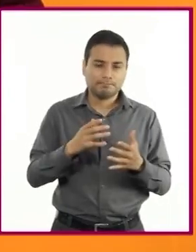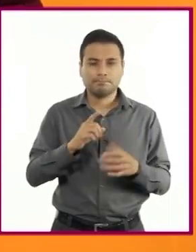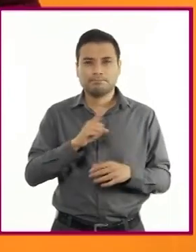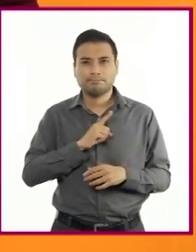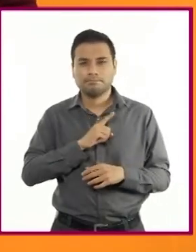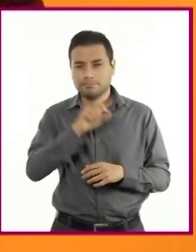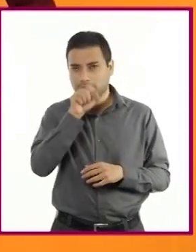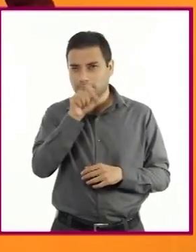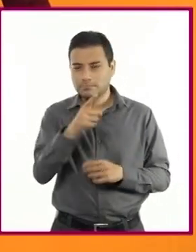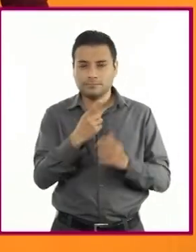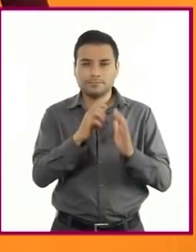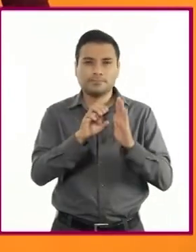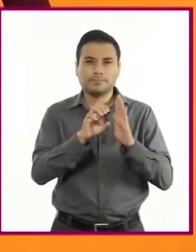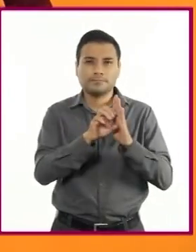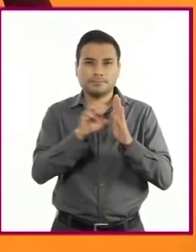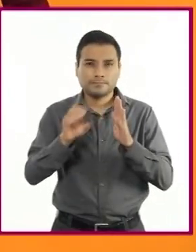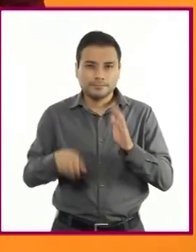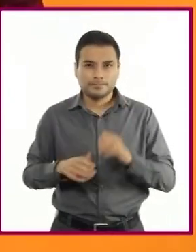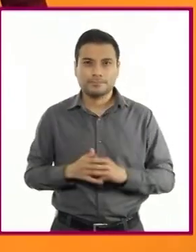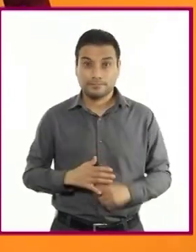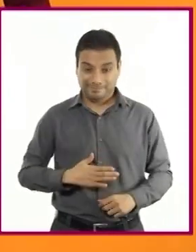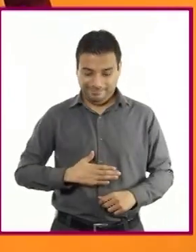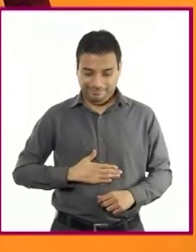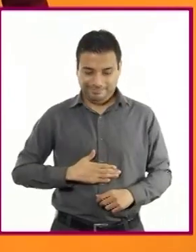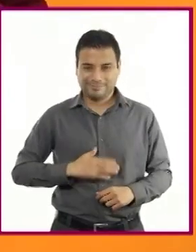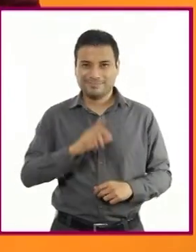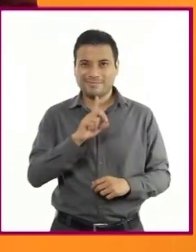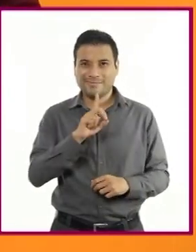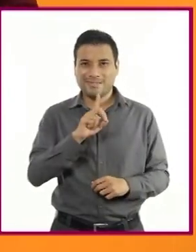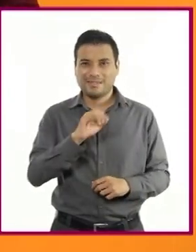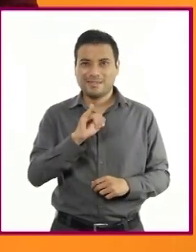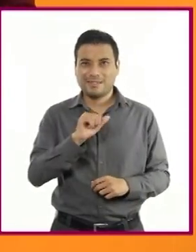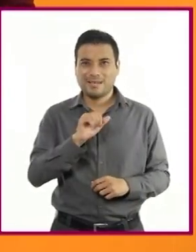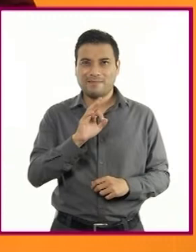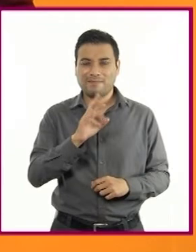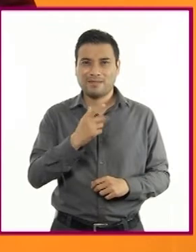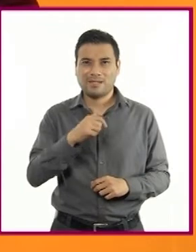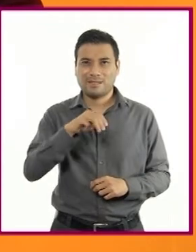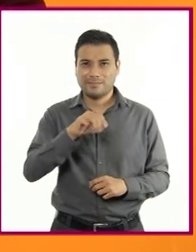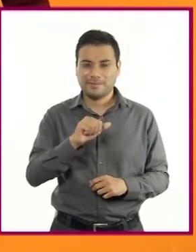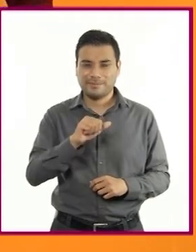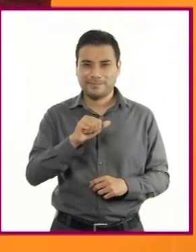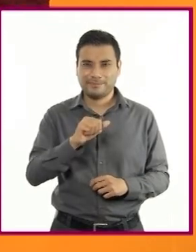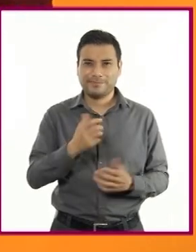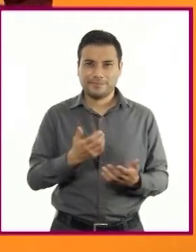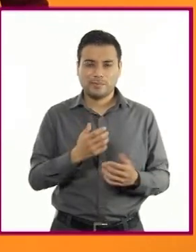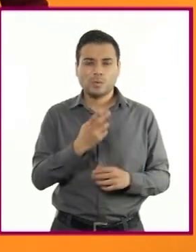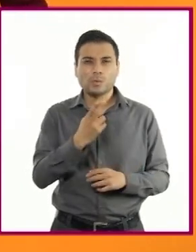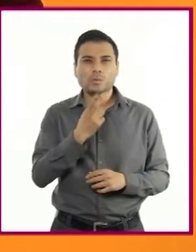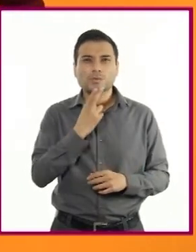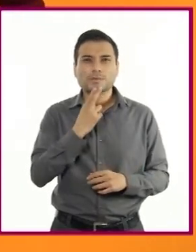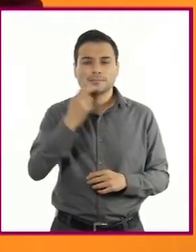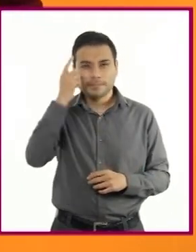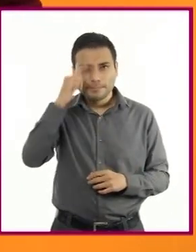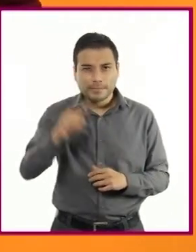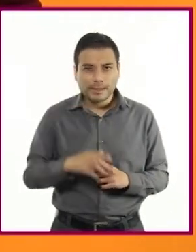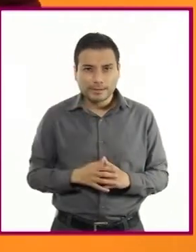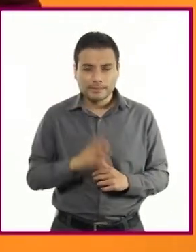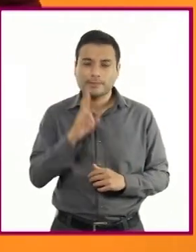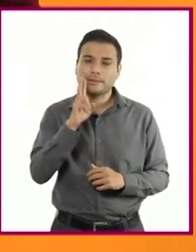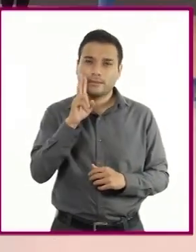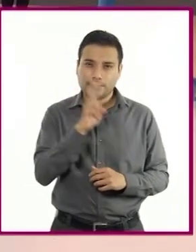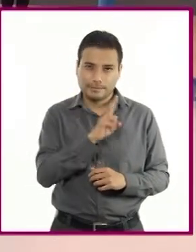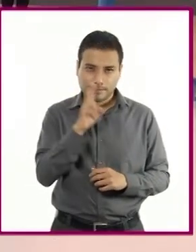músculos postulares o el diafragma, que es el músculo más utilizado durante nuestra